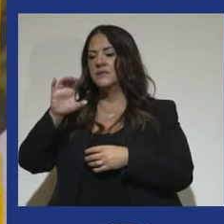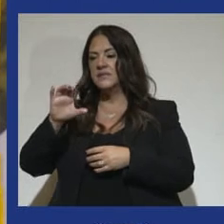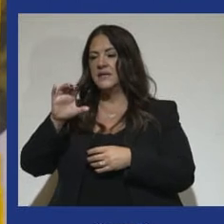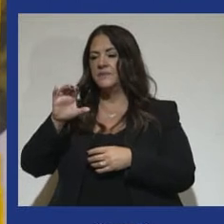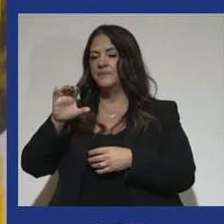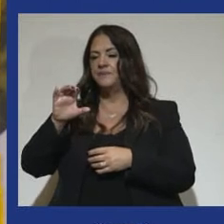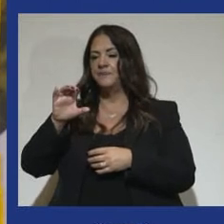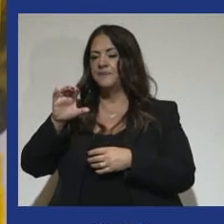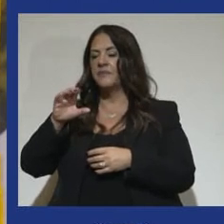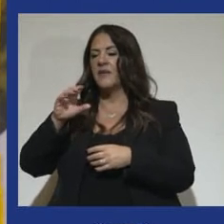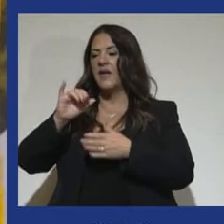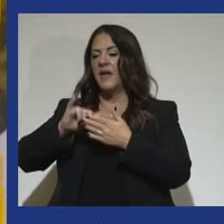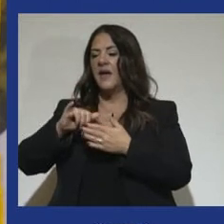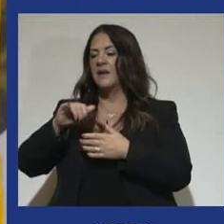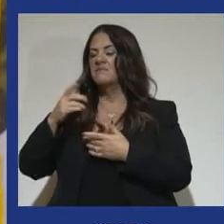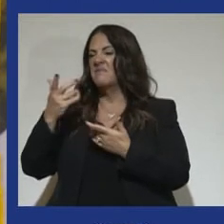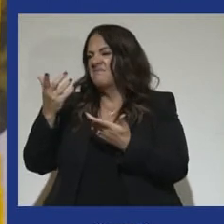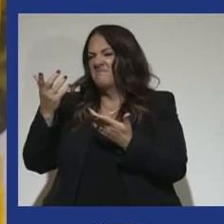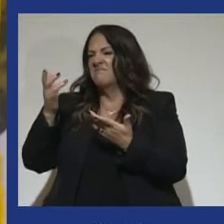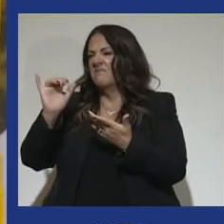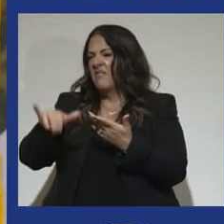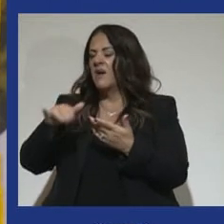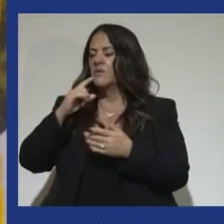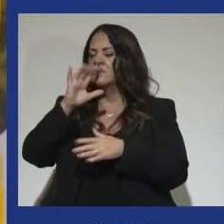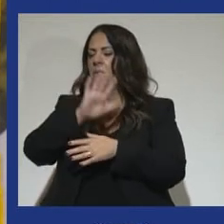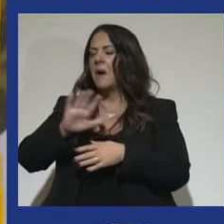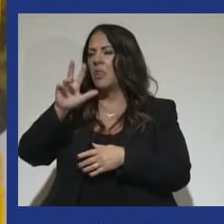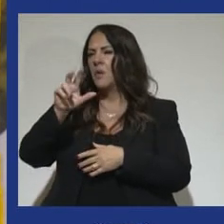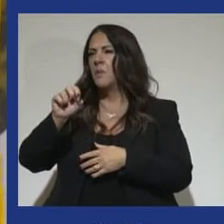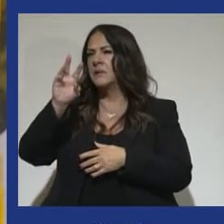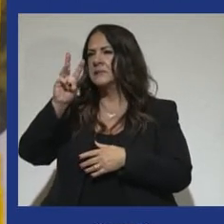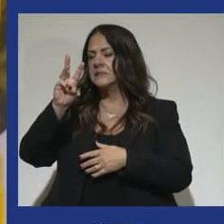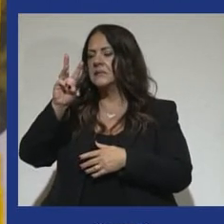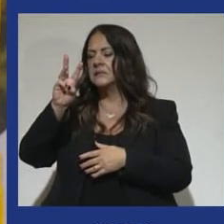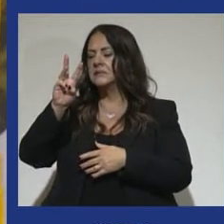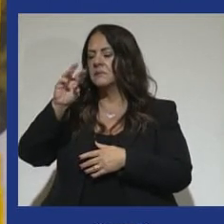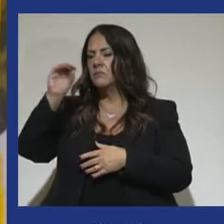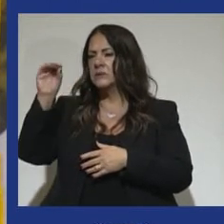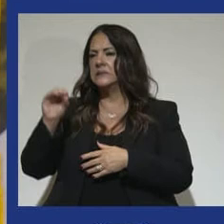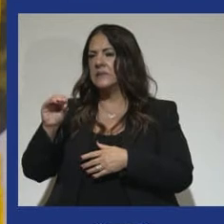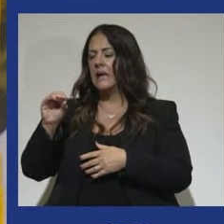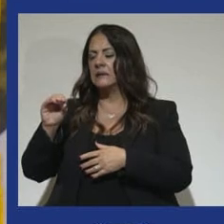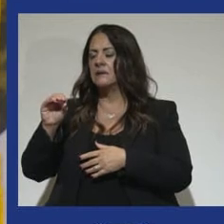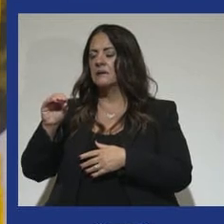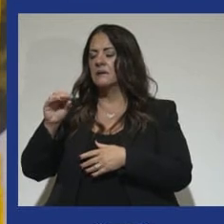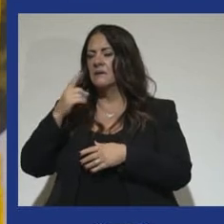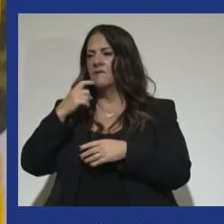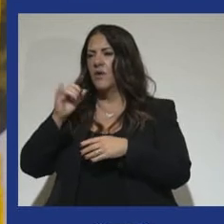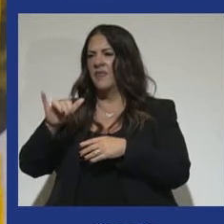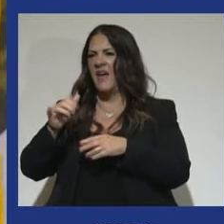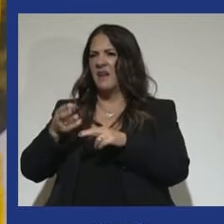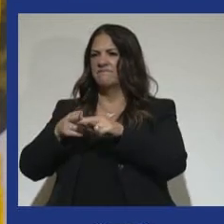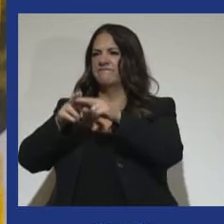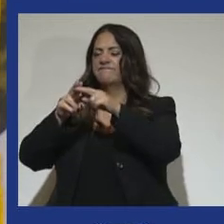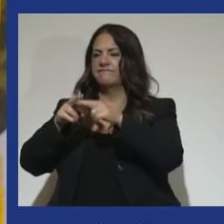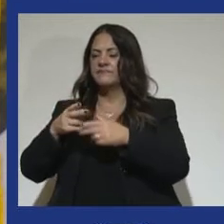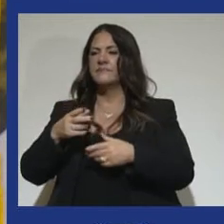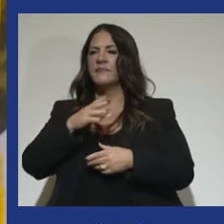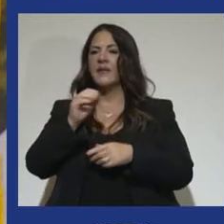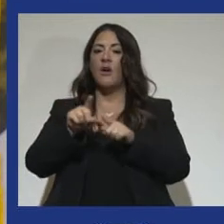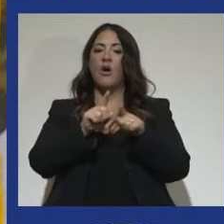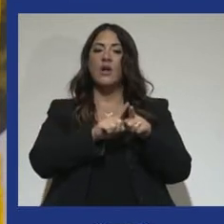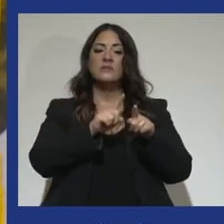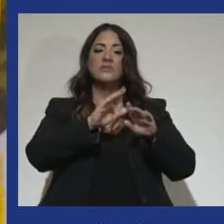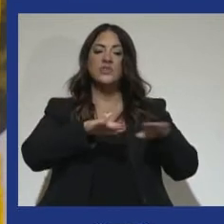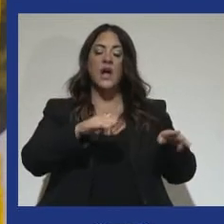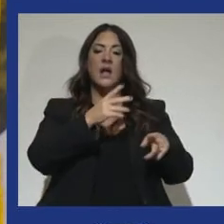esta tiene un crecimiento de 3% legisla activo crecimiento de 3.6 por ciento en la rama ejecutiva